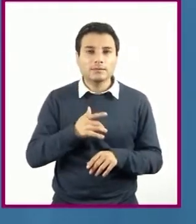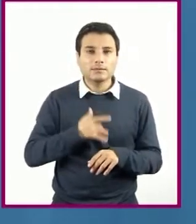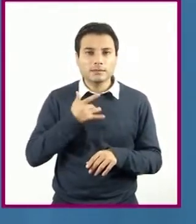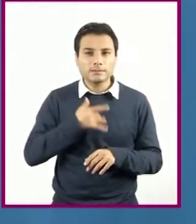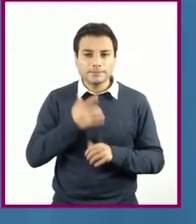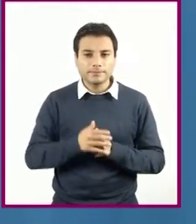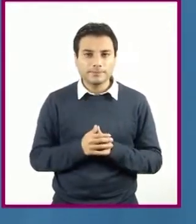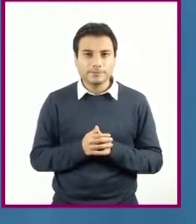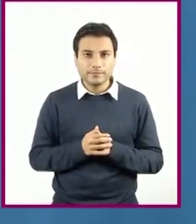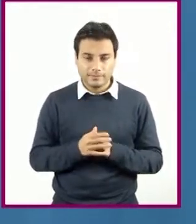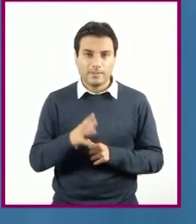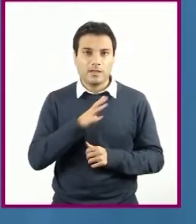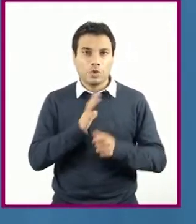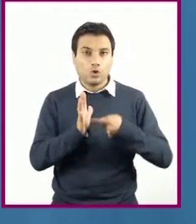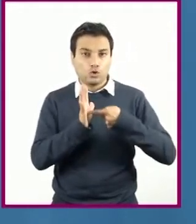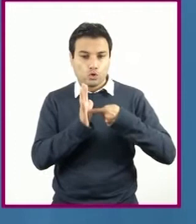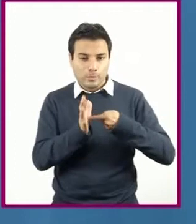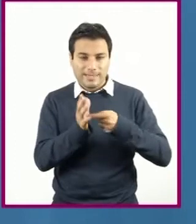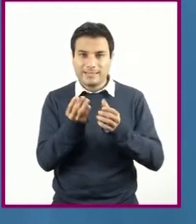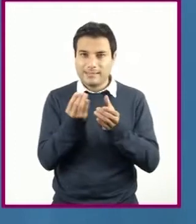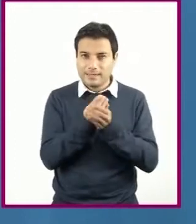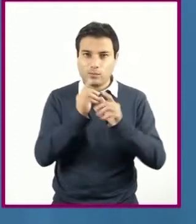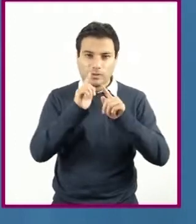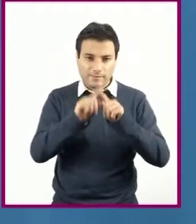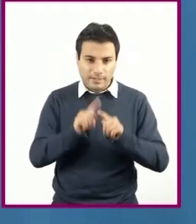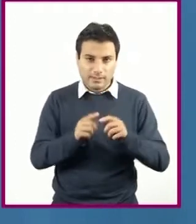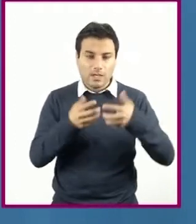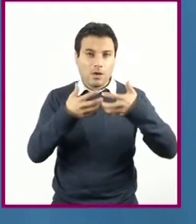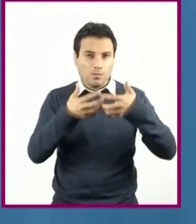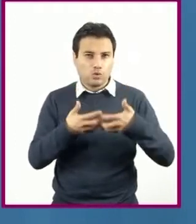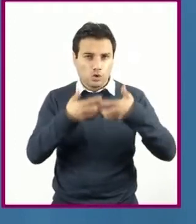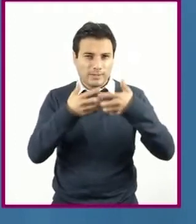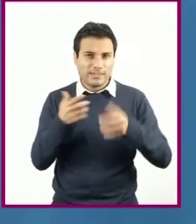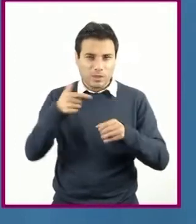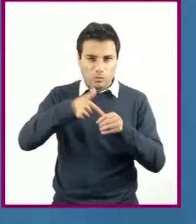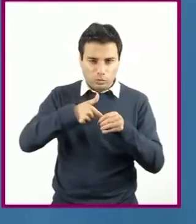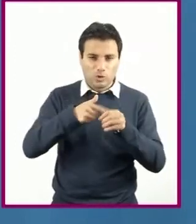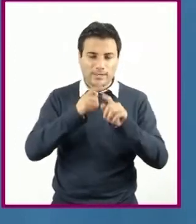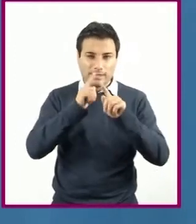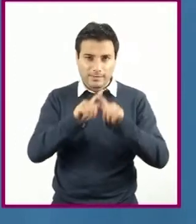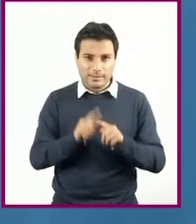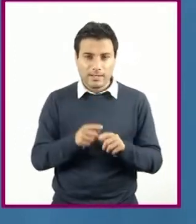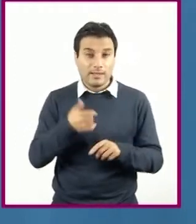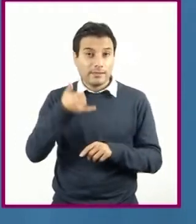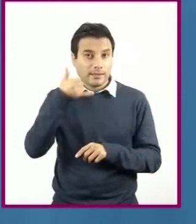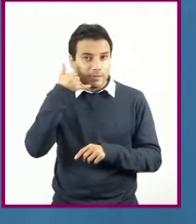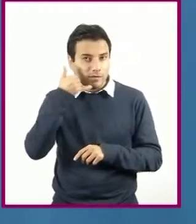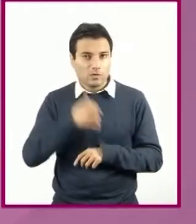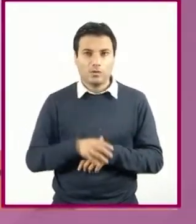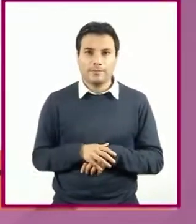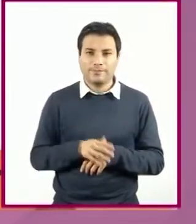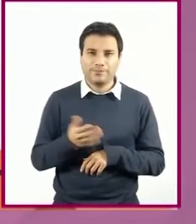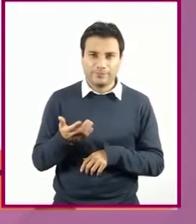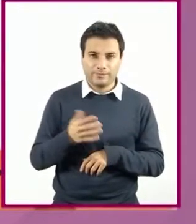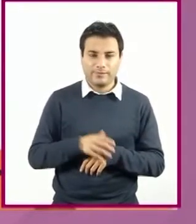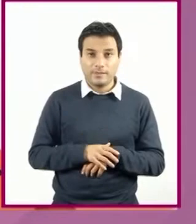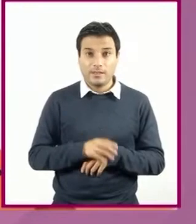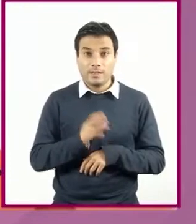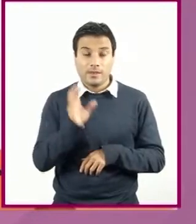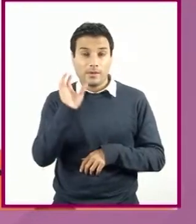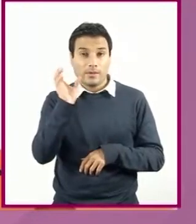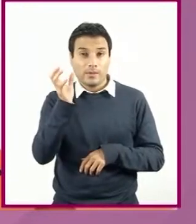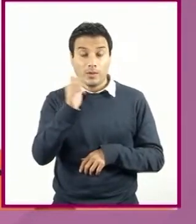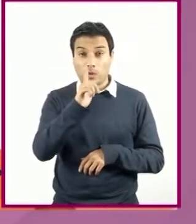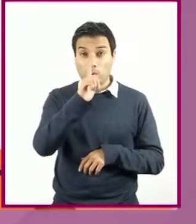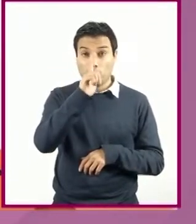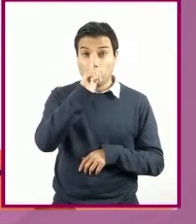diferentes tipos de turbinas y motores de combustión interna, el teléfono, el gramófono y la bombilla